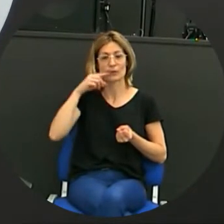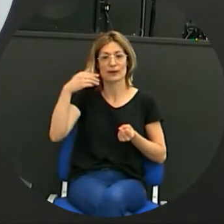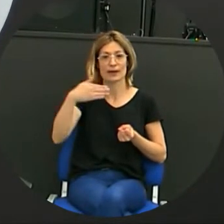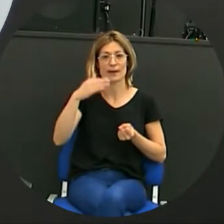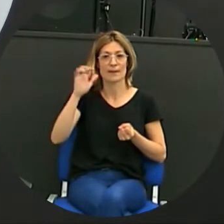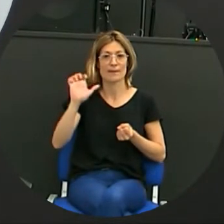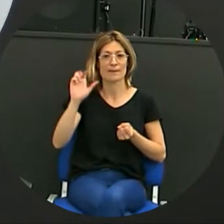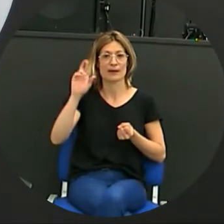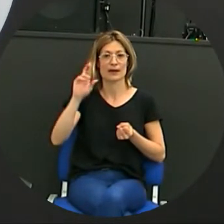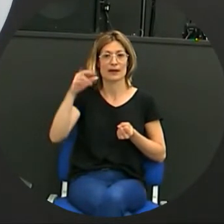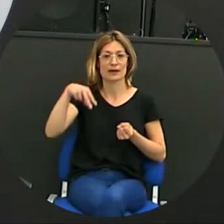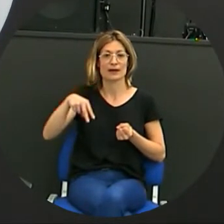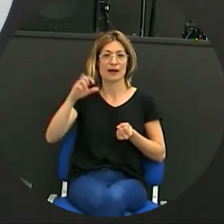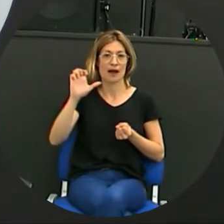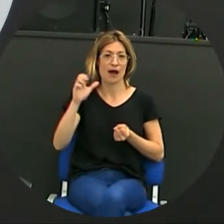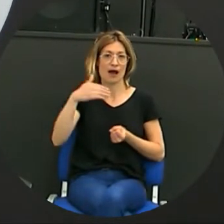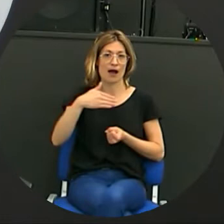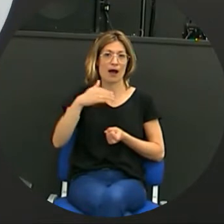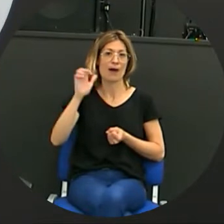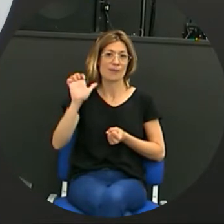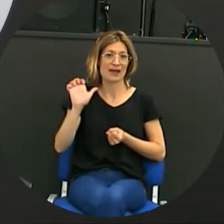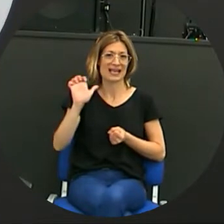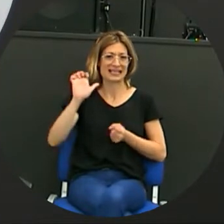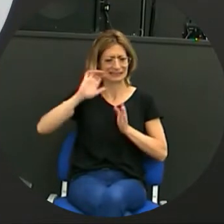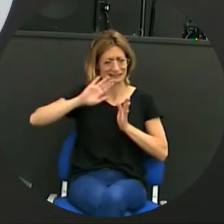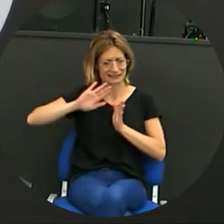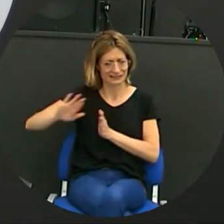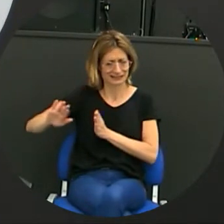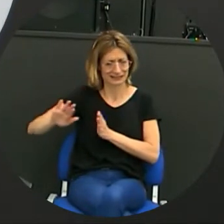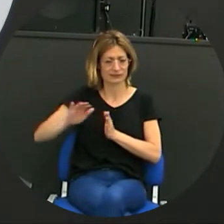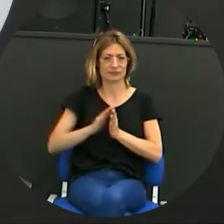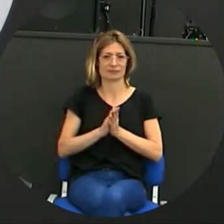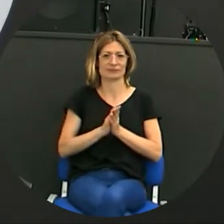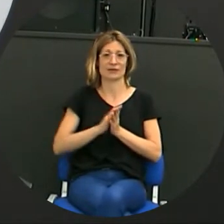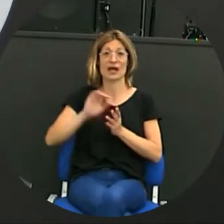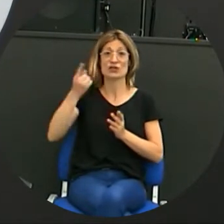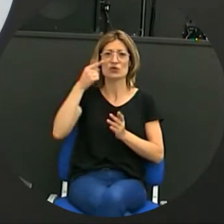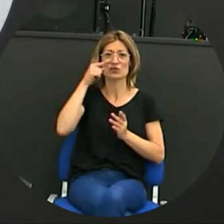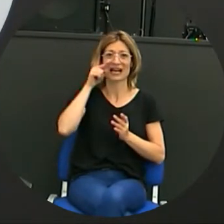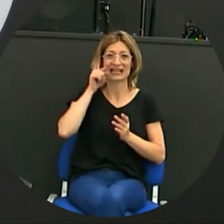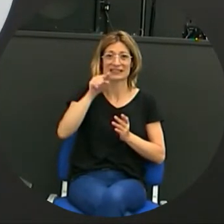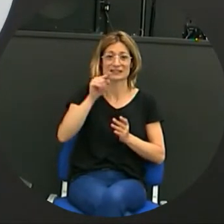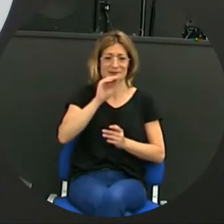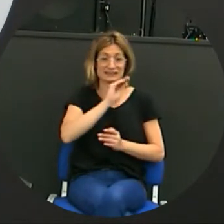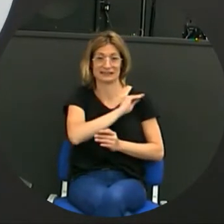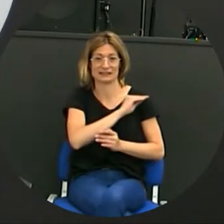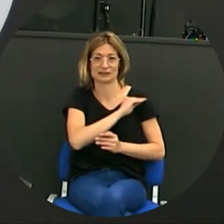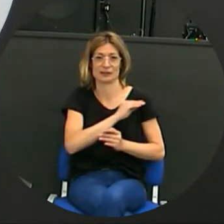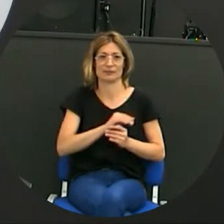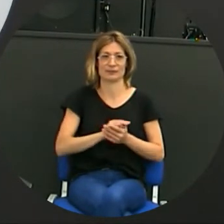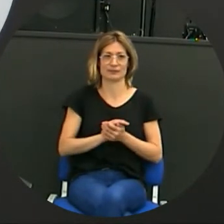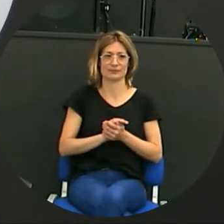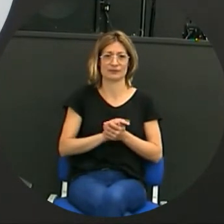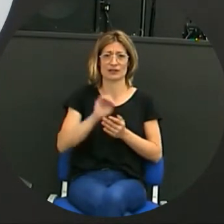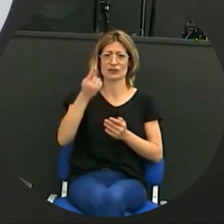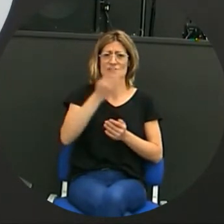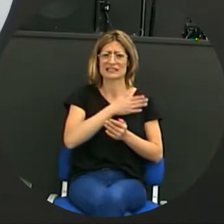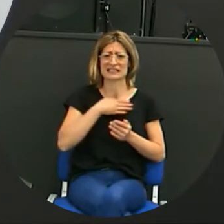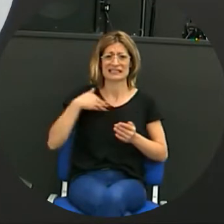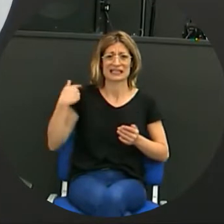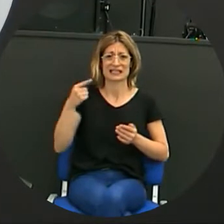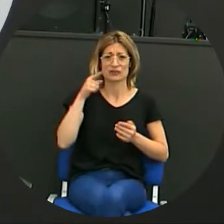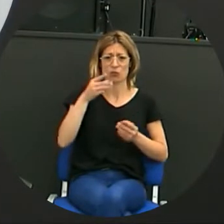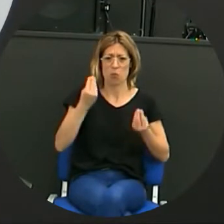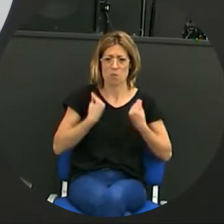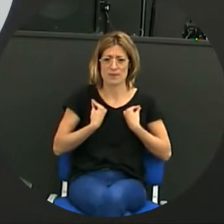te ha apartado a ti, hermano, hermana. Dios te ha llamado a ti, hermano y hermana. Dios quiere que vivas con la verdad, no